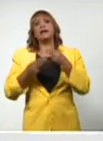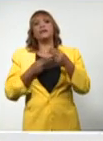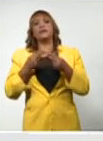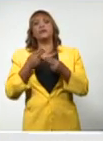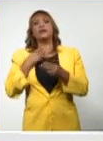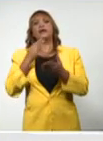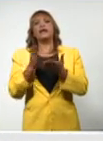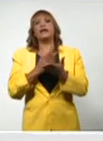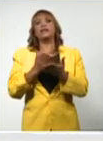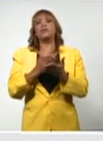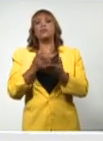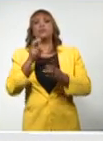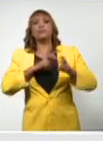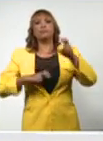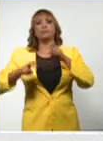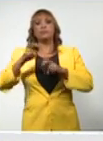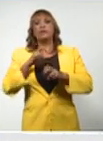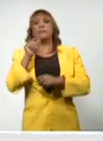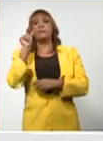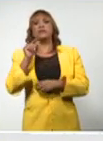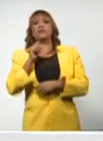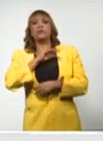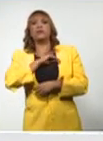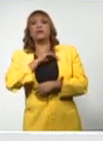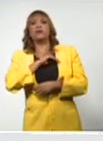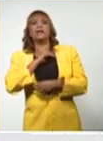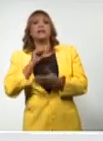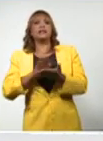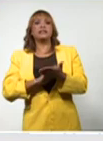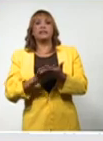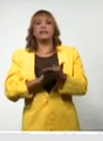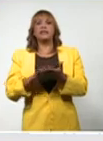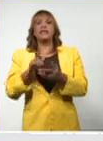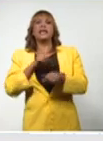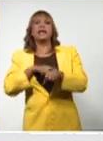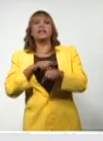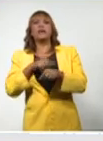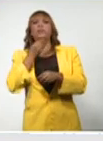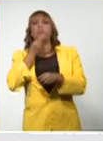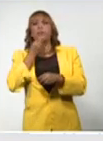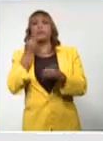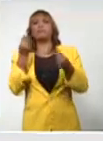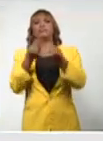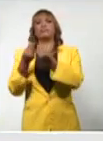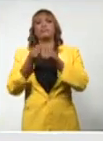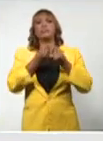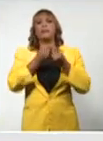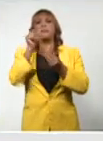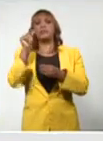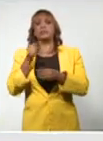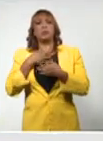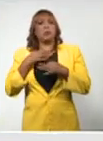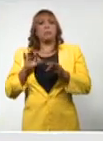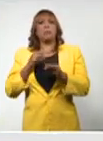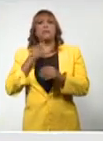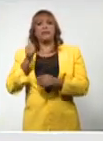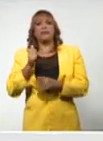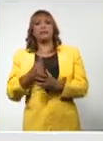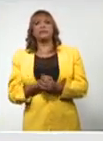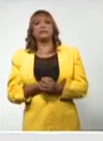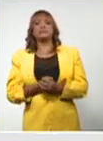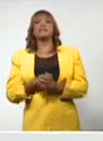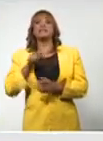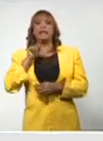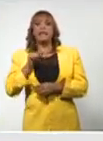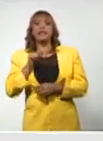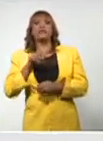personas asintomáticas? ¿Durante qué tiempo pueden contagiar a personas sanas? Miren, eso en epidemiología es lo que se